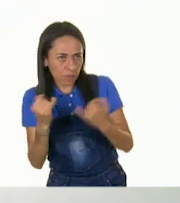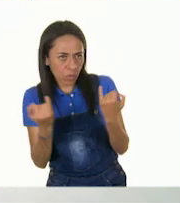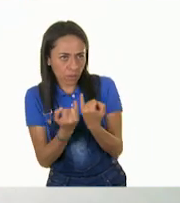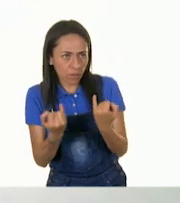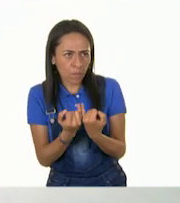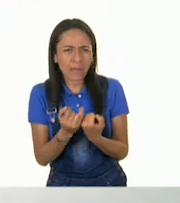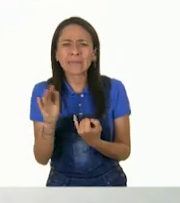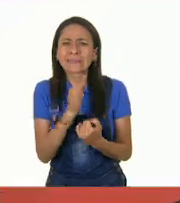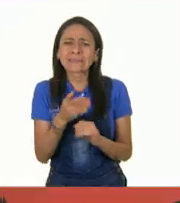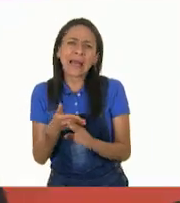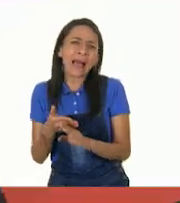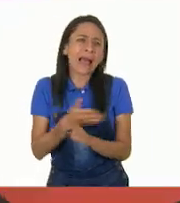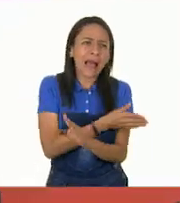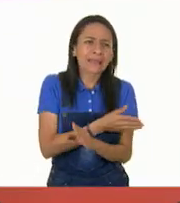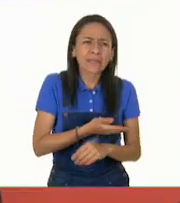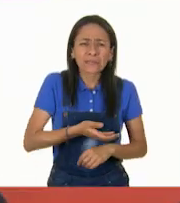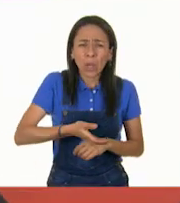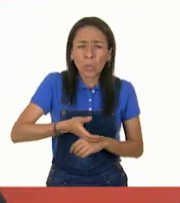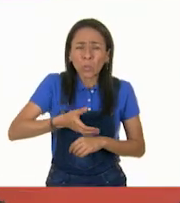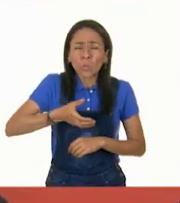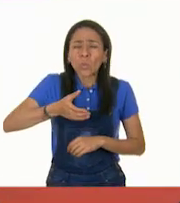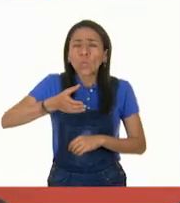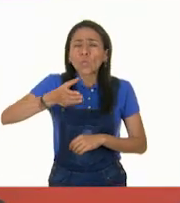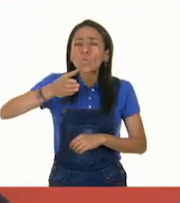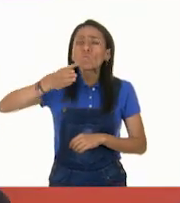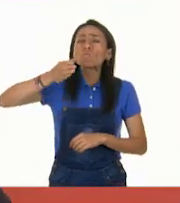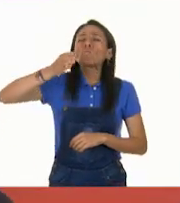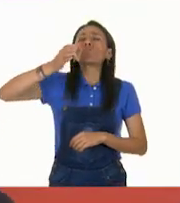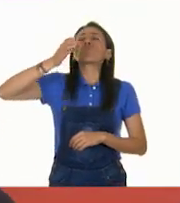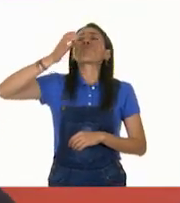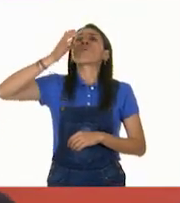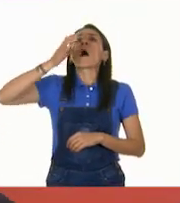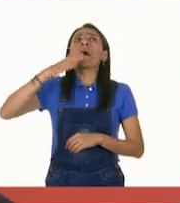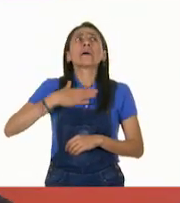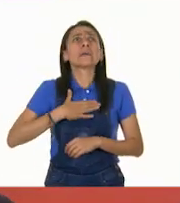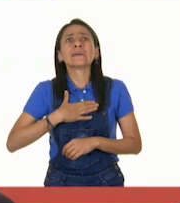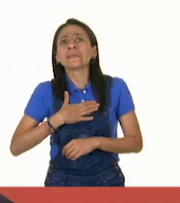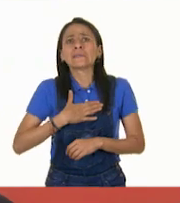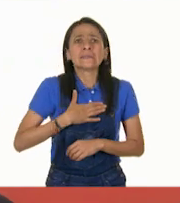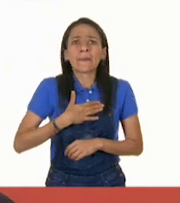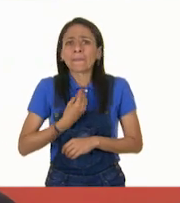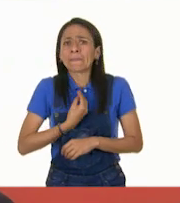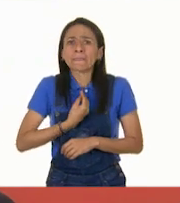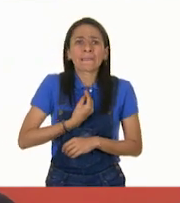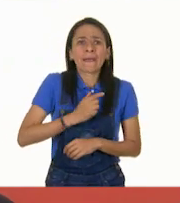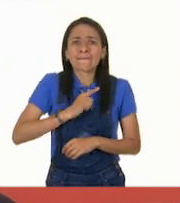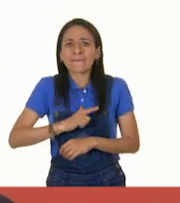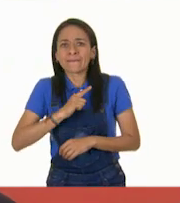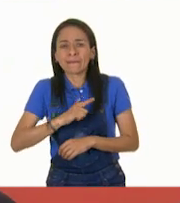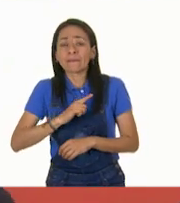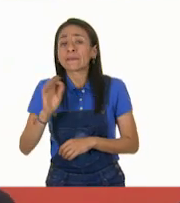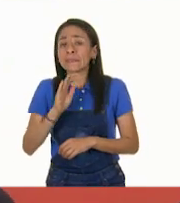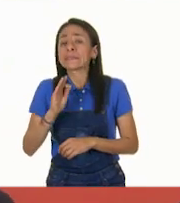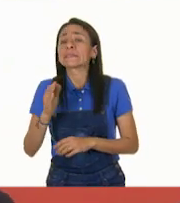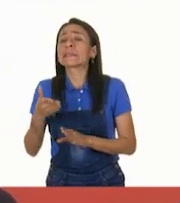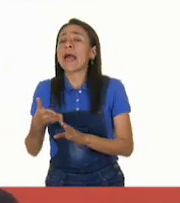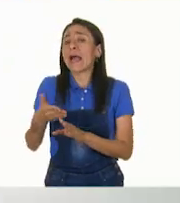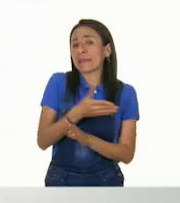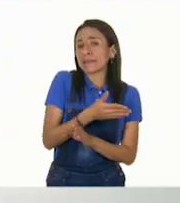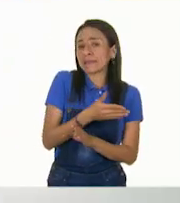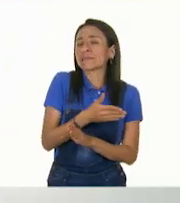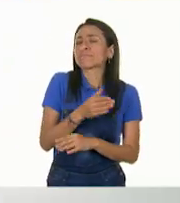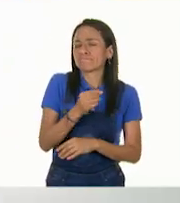hoy mientes y tener valor vaya al baño por esta plaza así que si lo tomas antes de iniciar la sesión que sea en una poca cultura